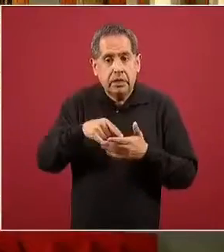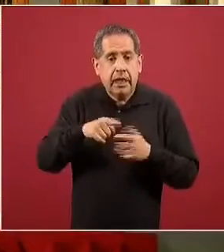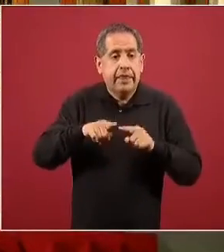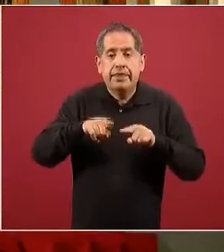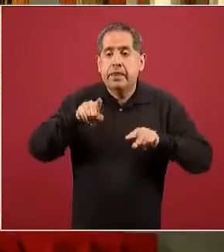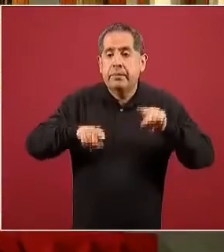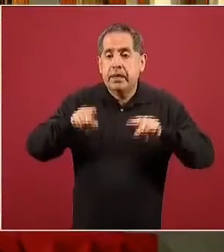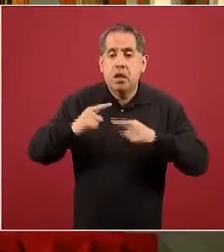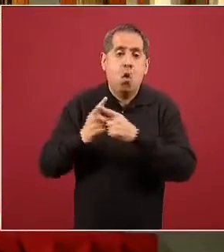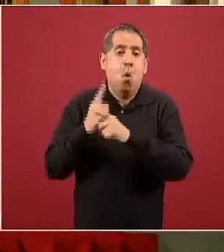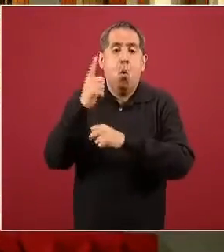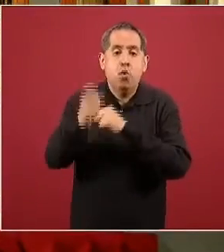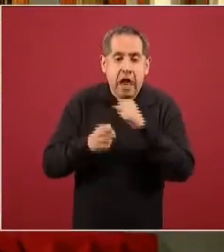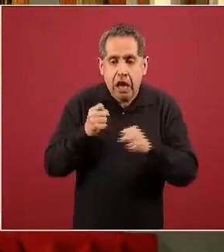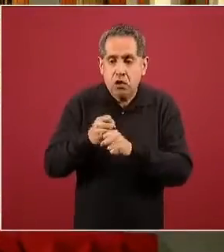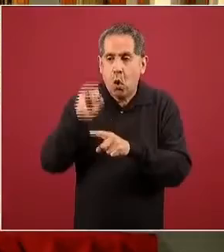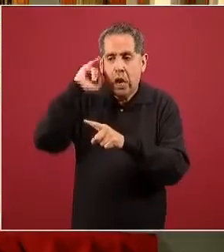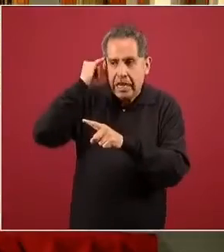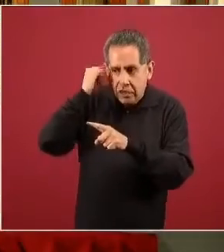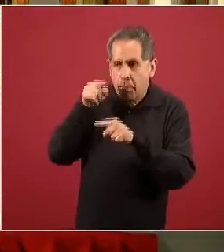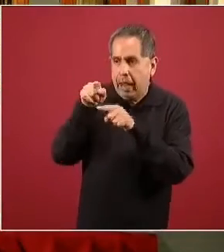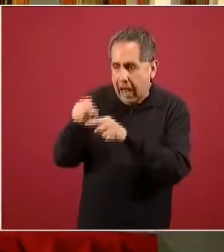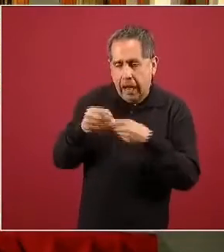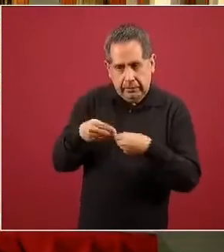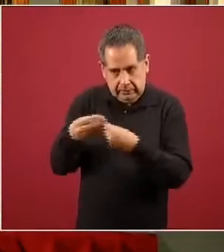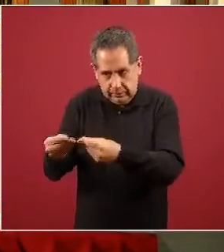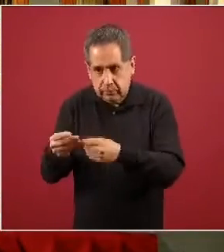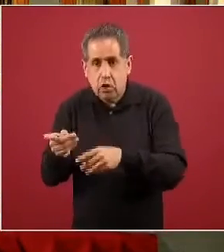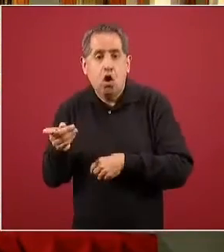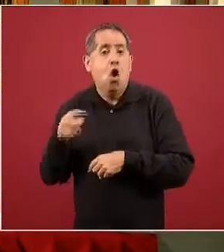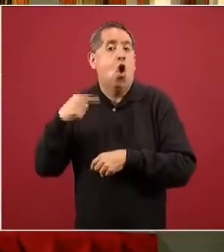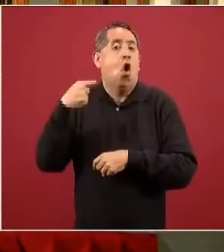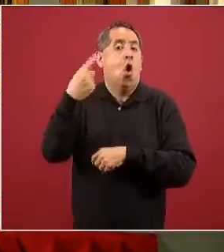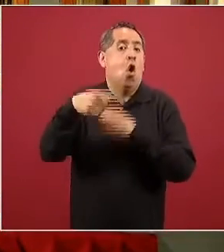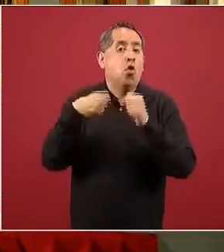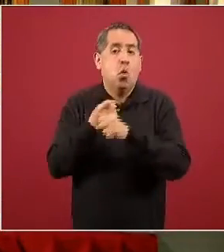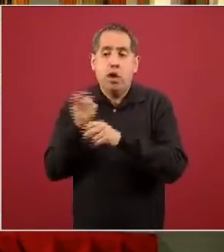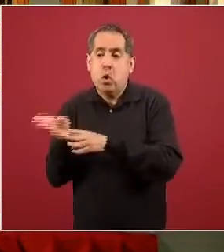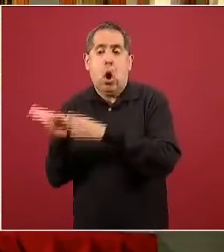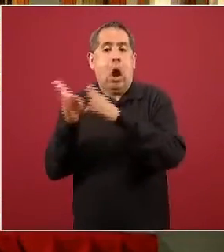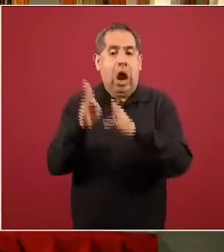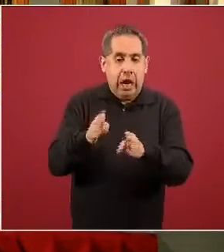variando según cada año en la lengua que se